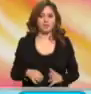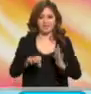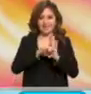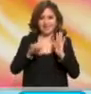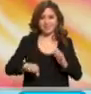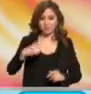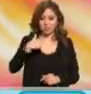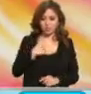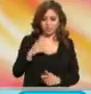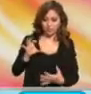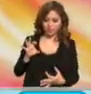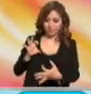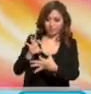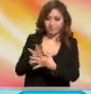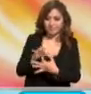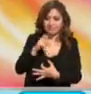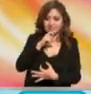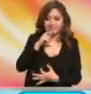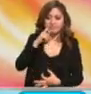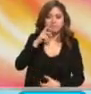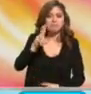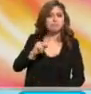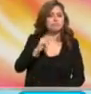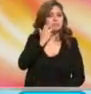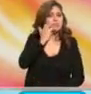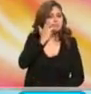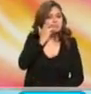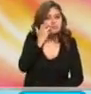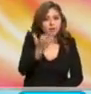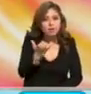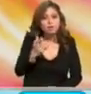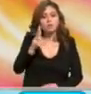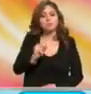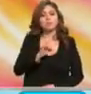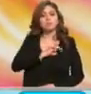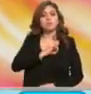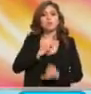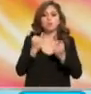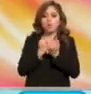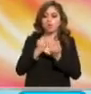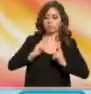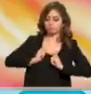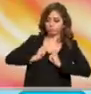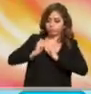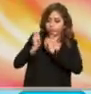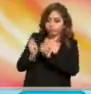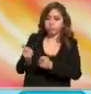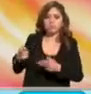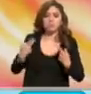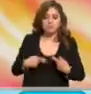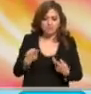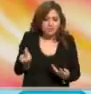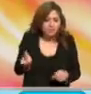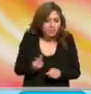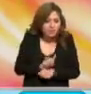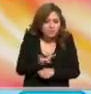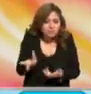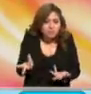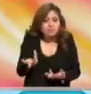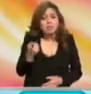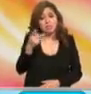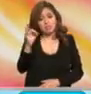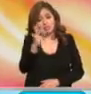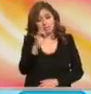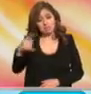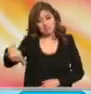una relación lo lleva a un Ya, estado de pánico. Claro. Y que además es una fobia que en todo caso también se traslada a la pareja, porque digo, finalmente también lo va a sufrir. Si es que llega a Totalmente.